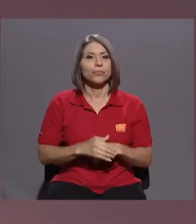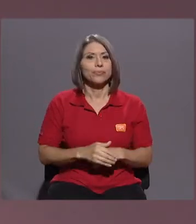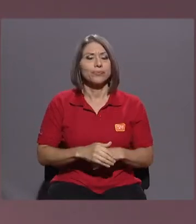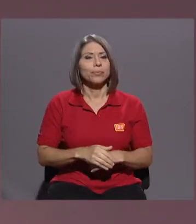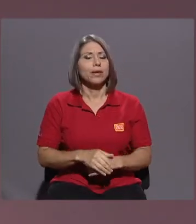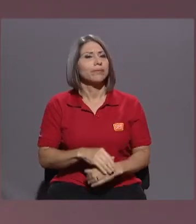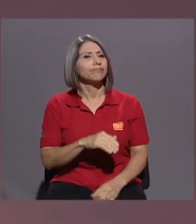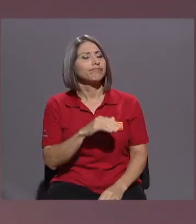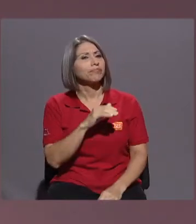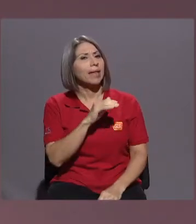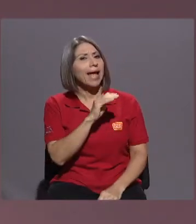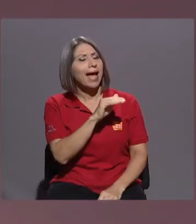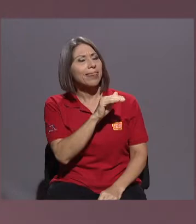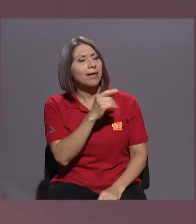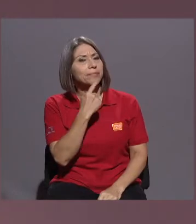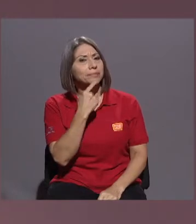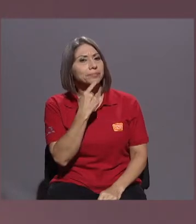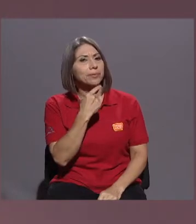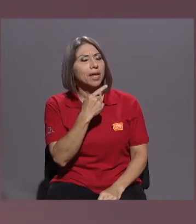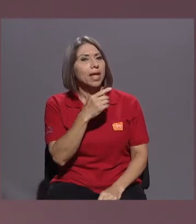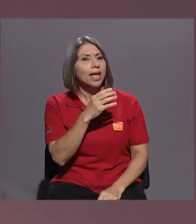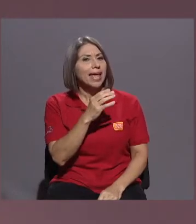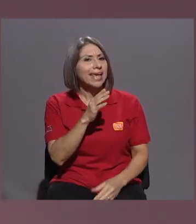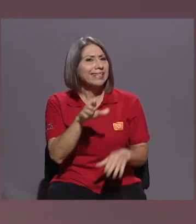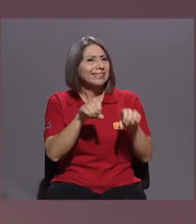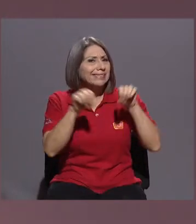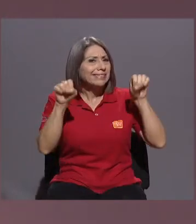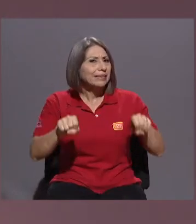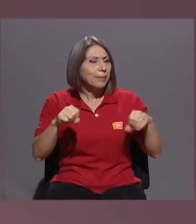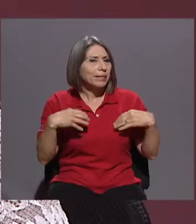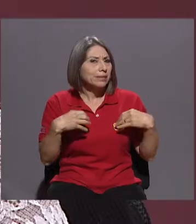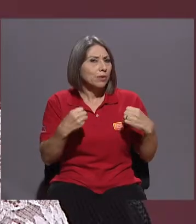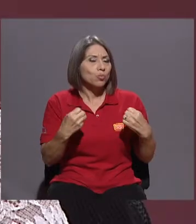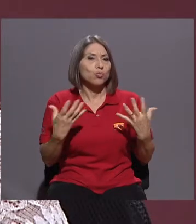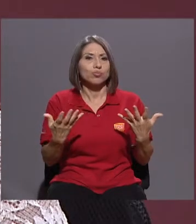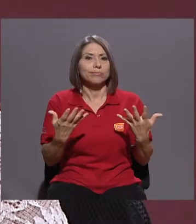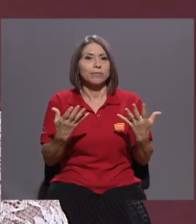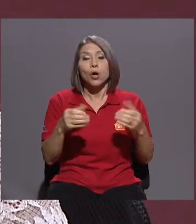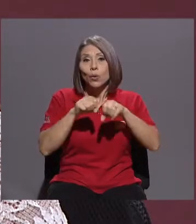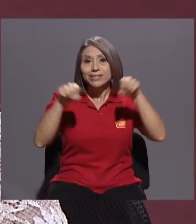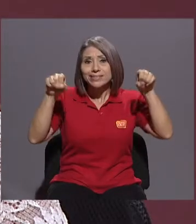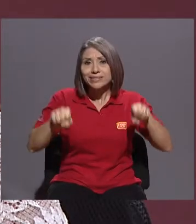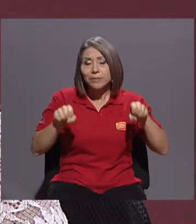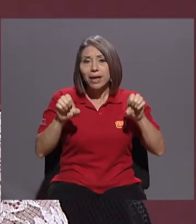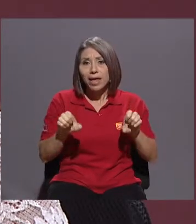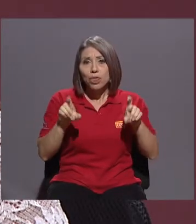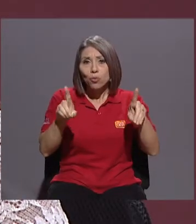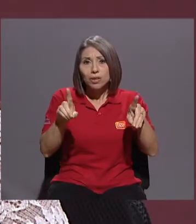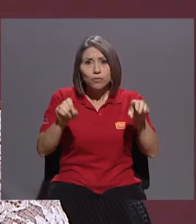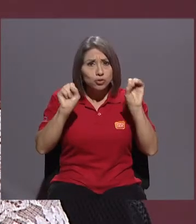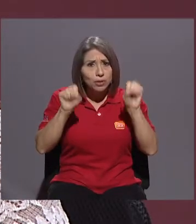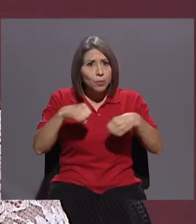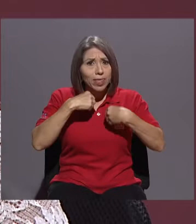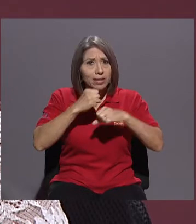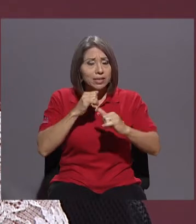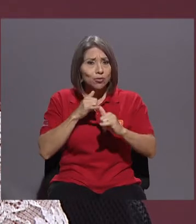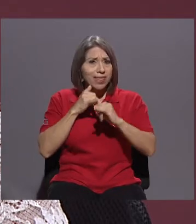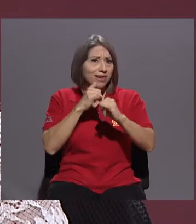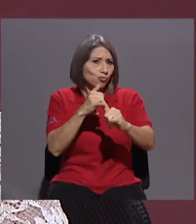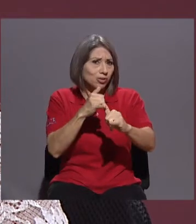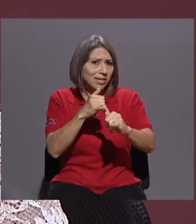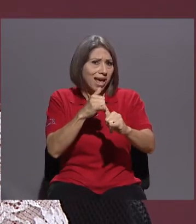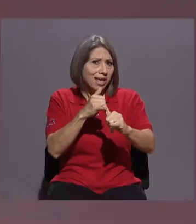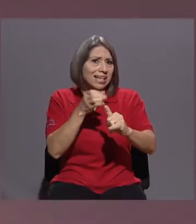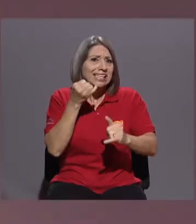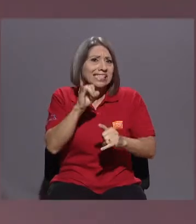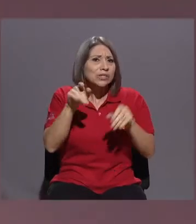Hay que hacer frases En de salud En el sistema Educativo ¿Se puede hacer una